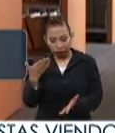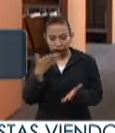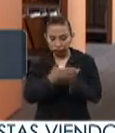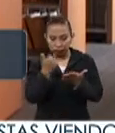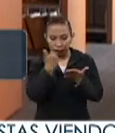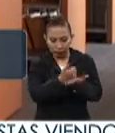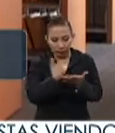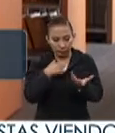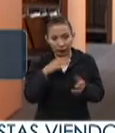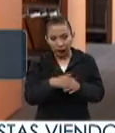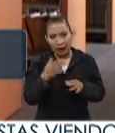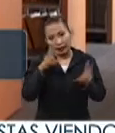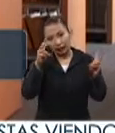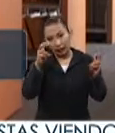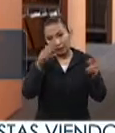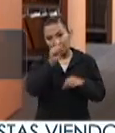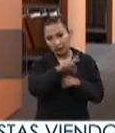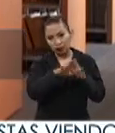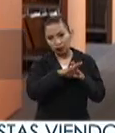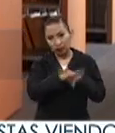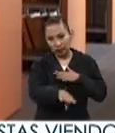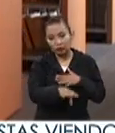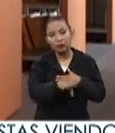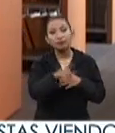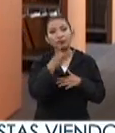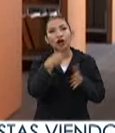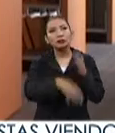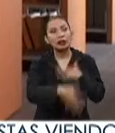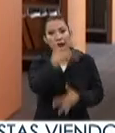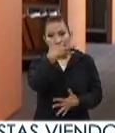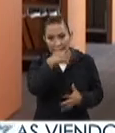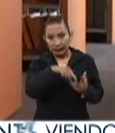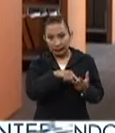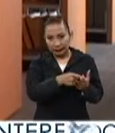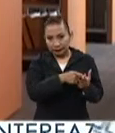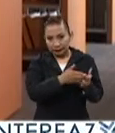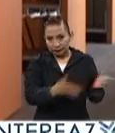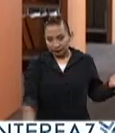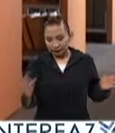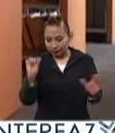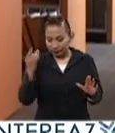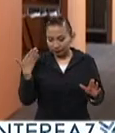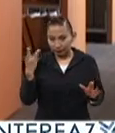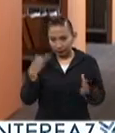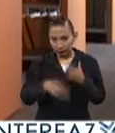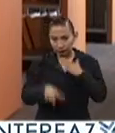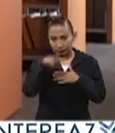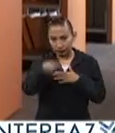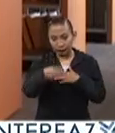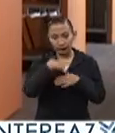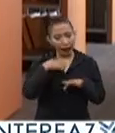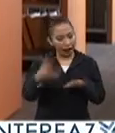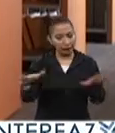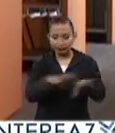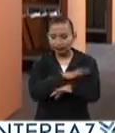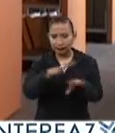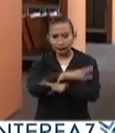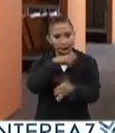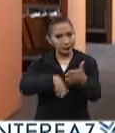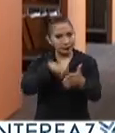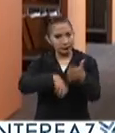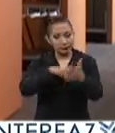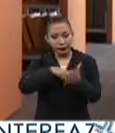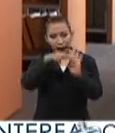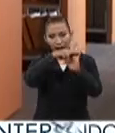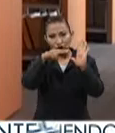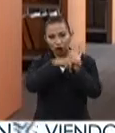involucrado activamente en este tema y desde 2015 y recientemente en 2017 se han hecho reformas a